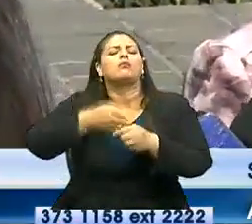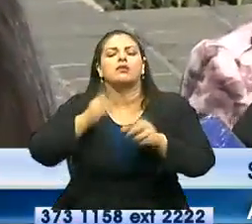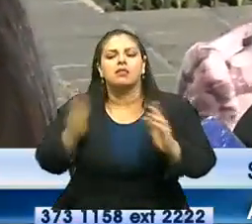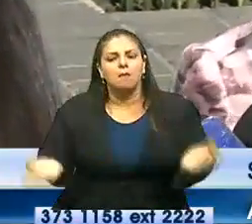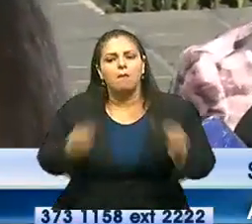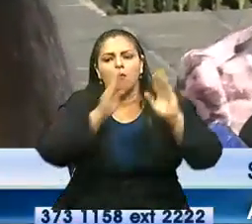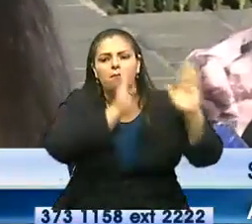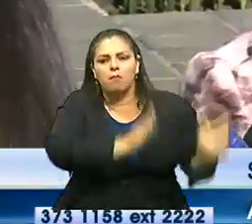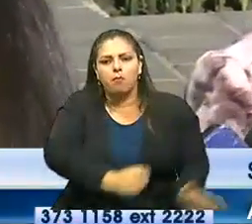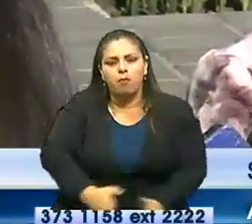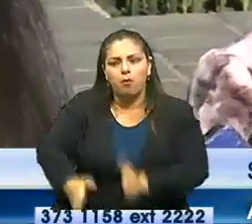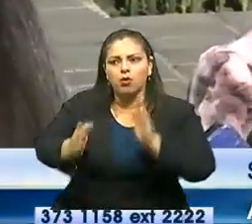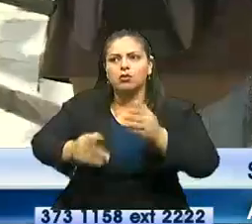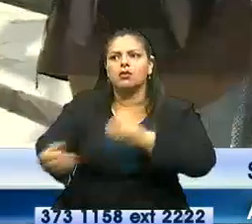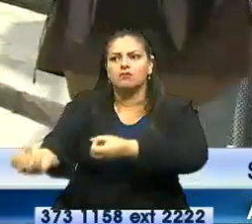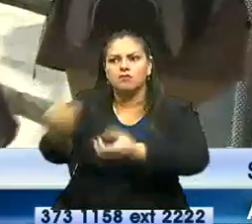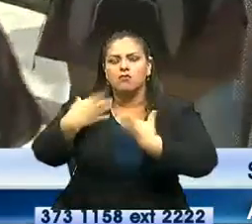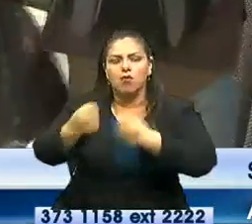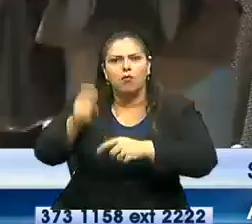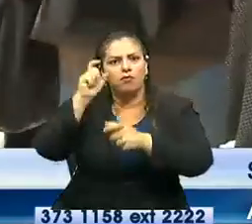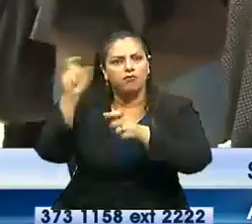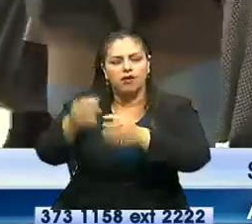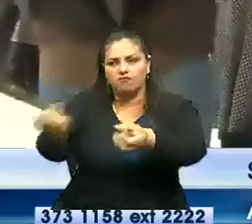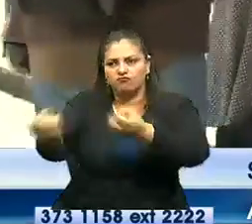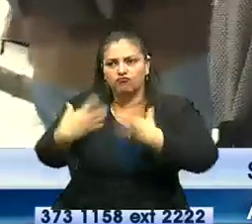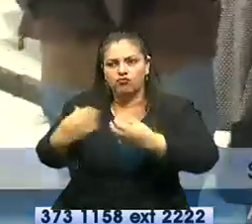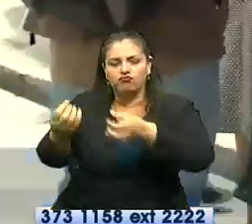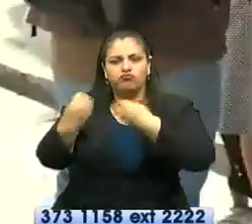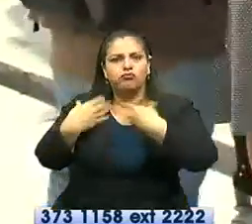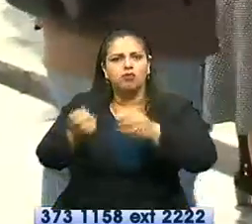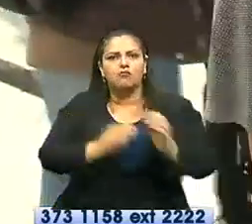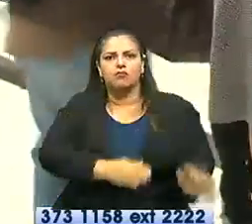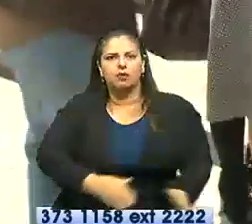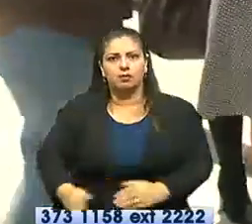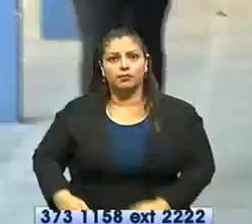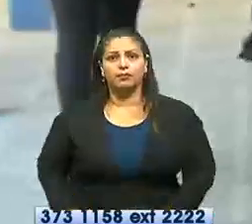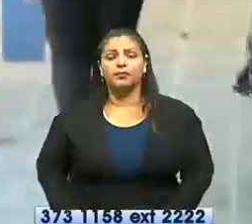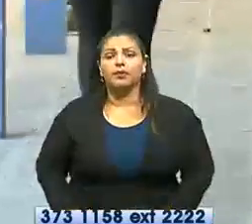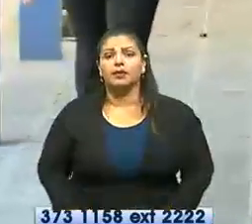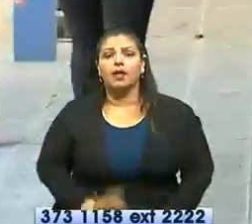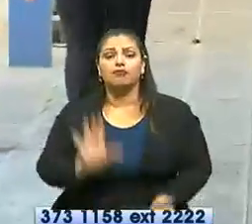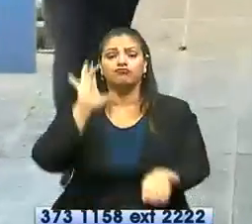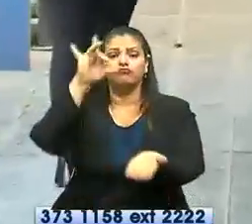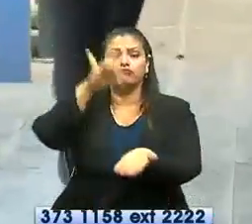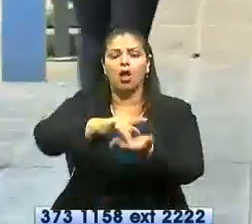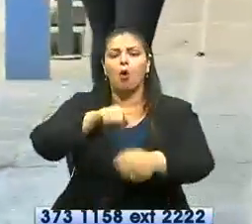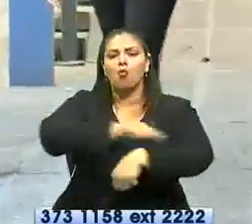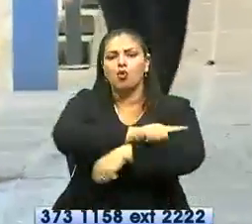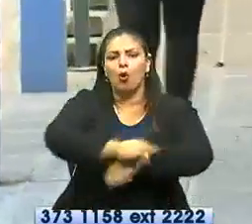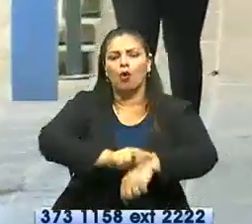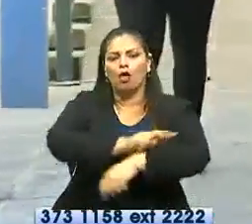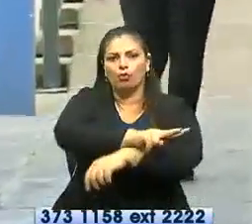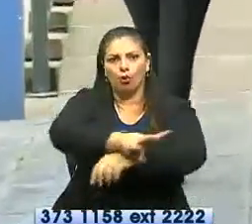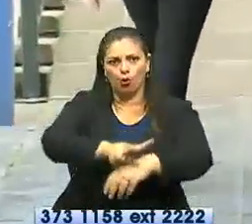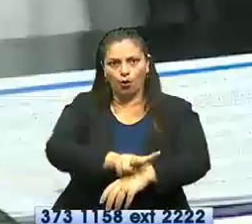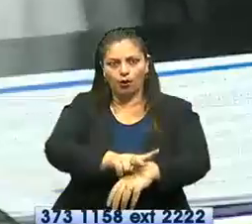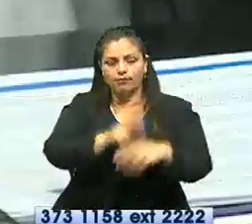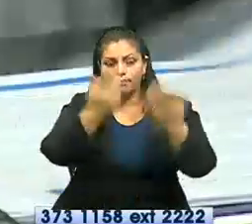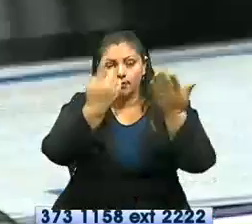sido canalizadas a la Fiscalía. La cita se prolongó por más de 2 horas. Al salir los resultados, el fiscal se habría